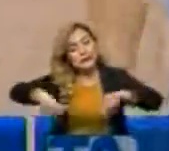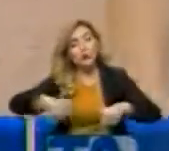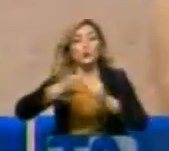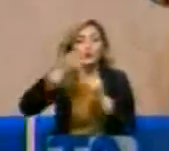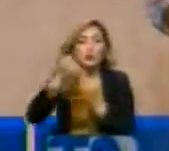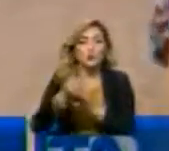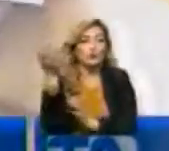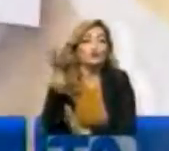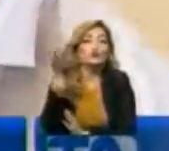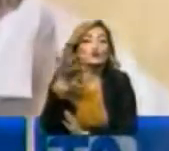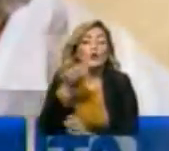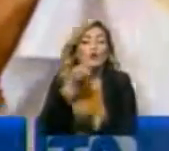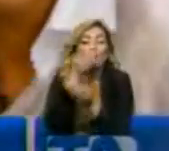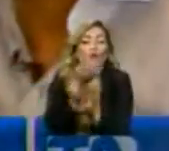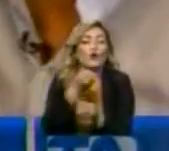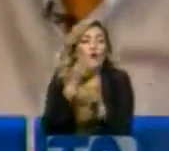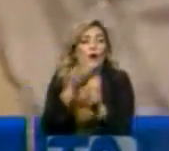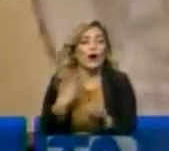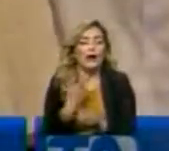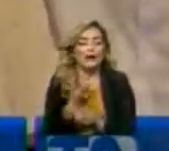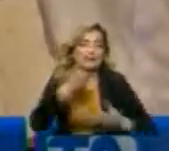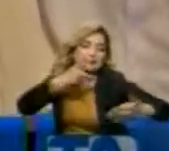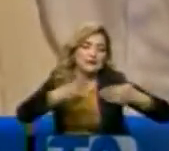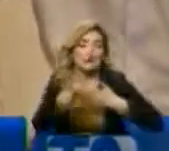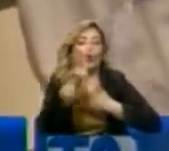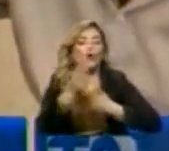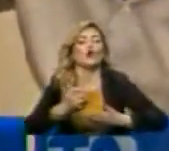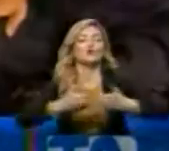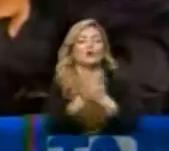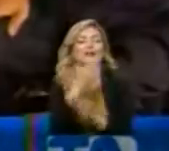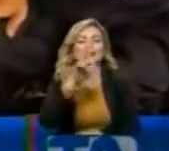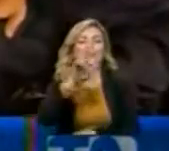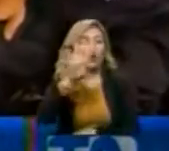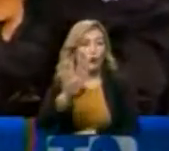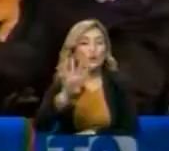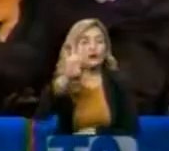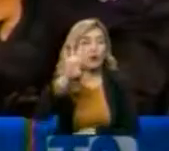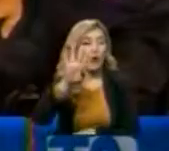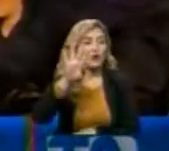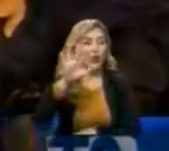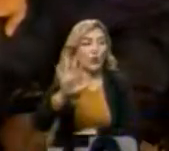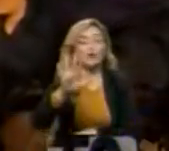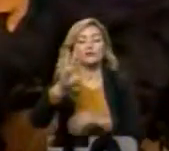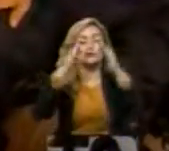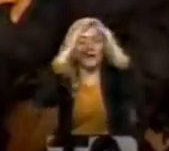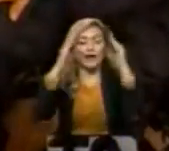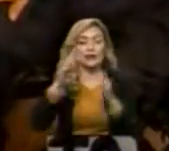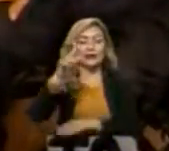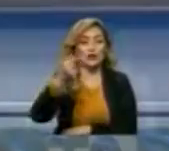últimas declaraciones en la entrega de 354 casas en Obol. Dayana Monroy, 24 horas.